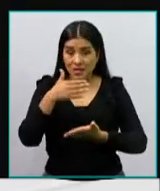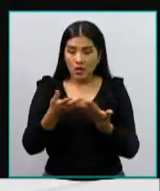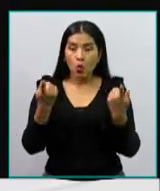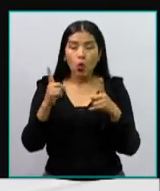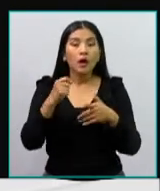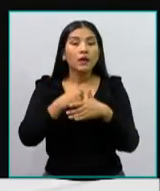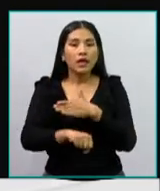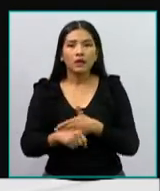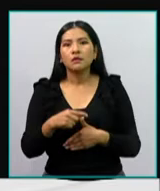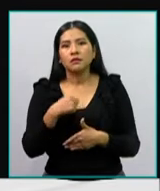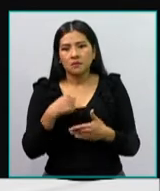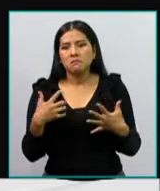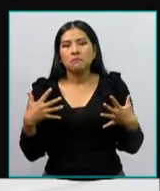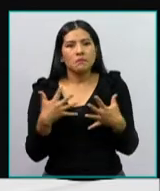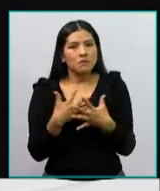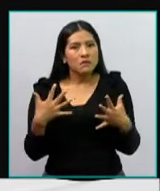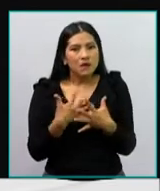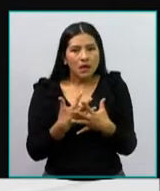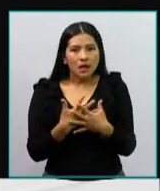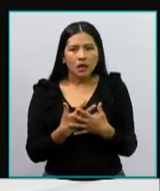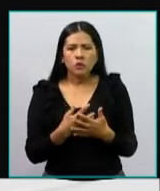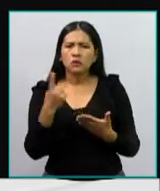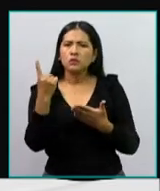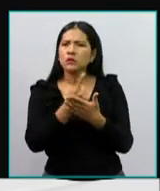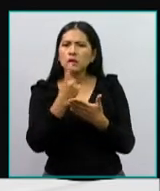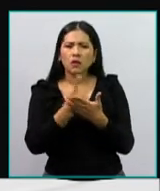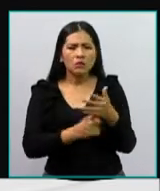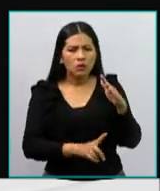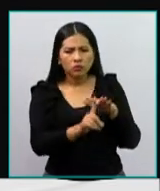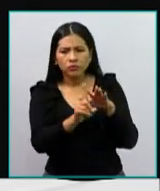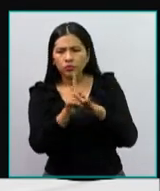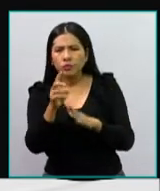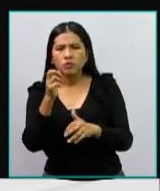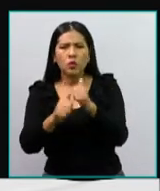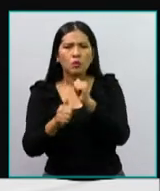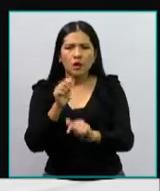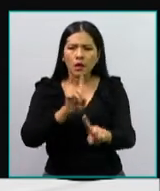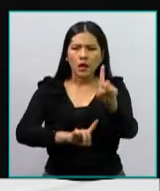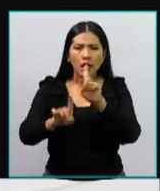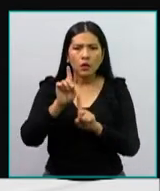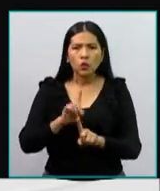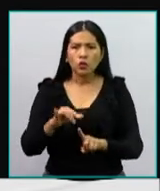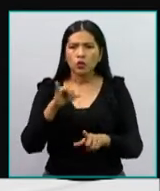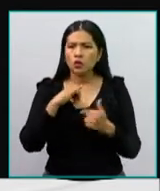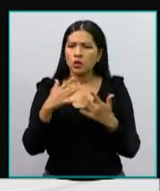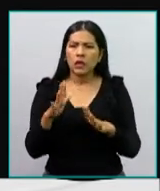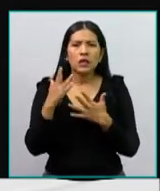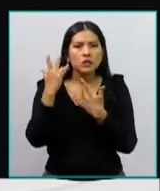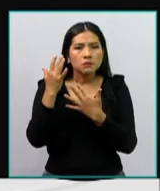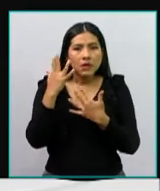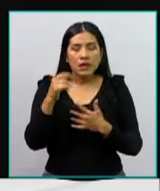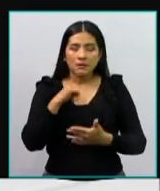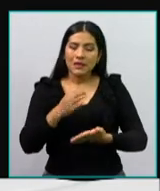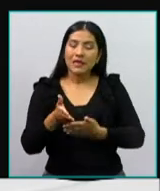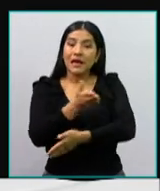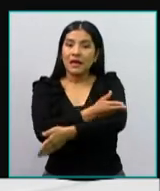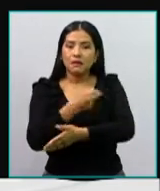miedo, tantas cosas que pasan a veces antes de nacer. Yo ya la esperaba, leía libros.